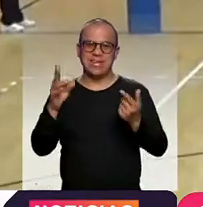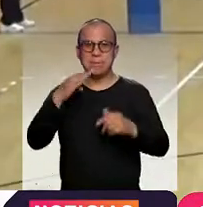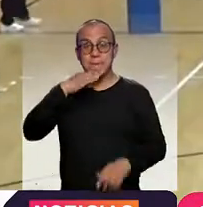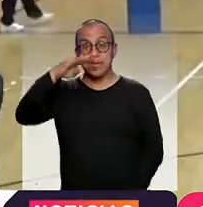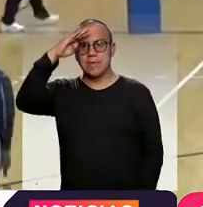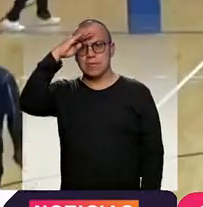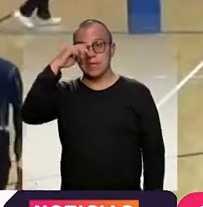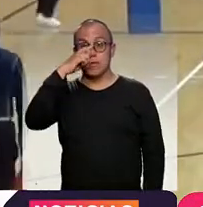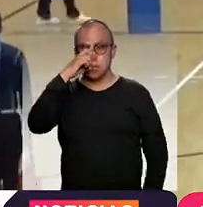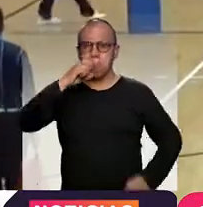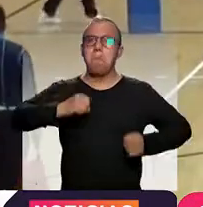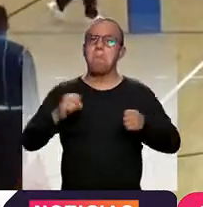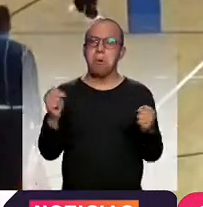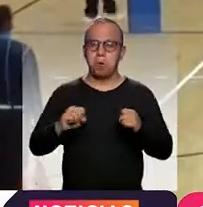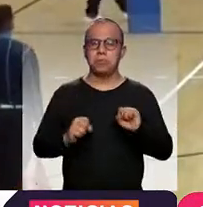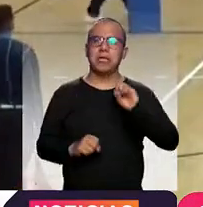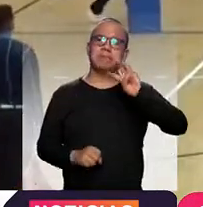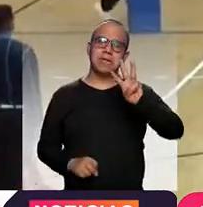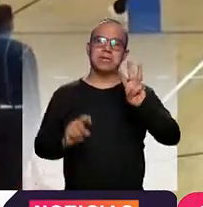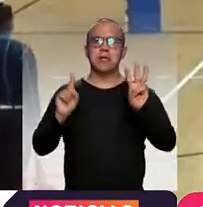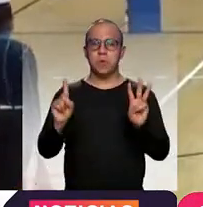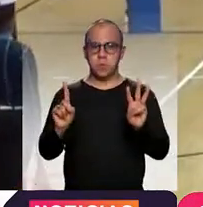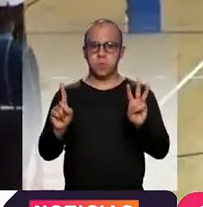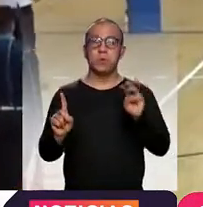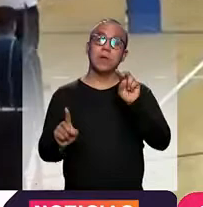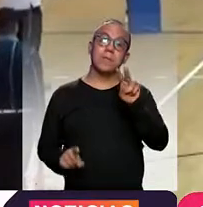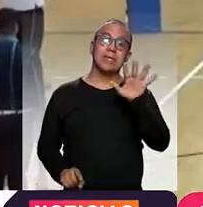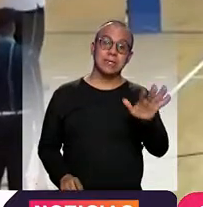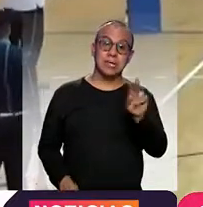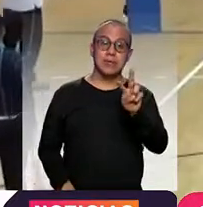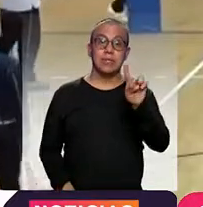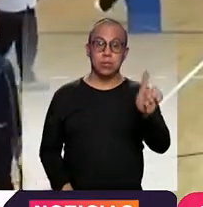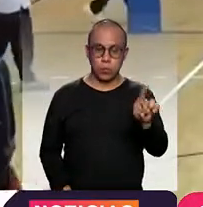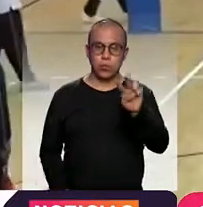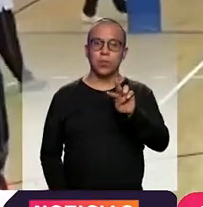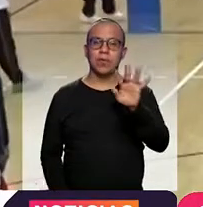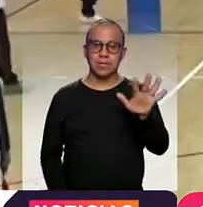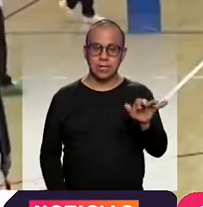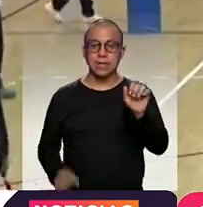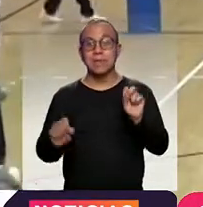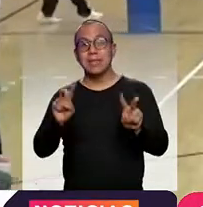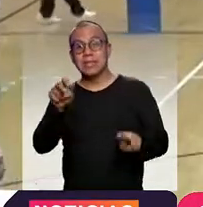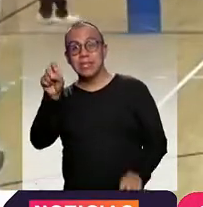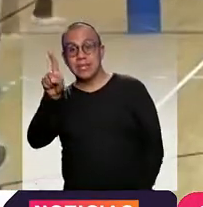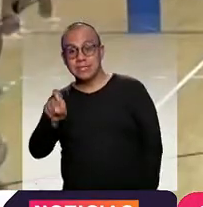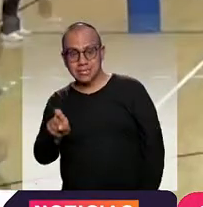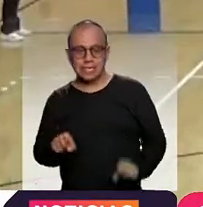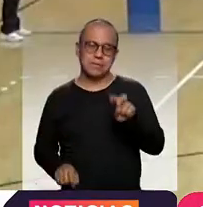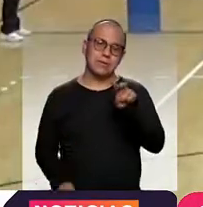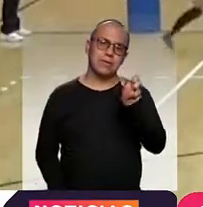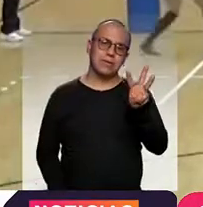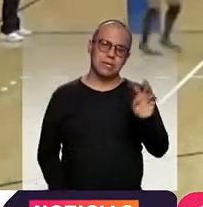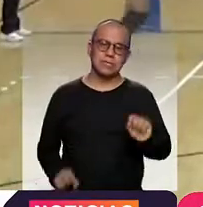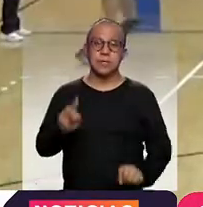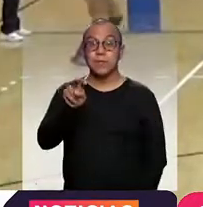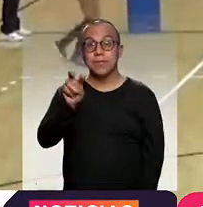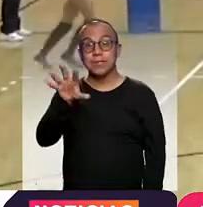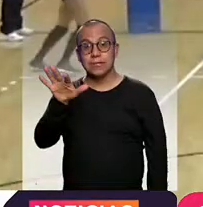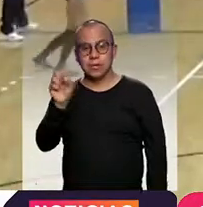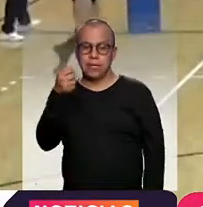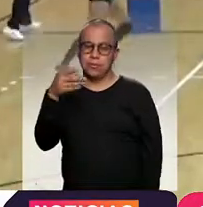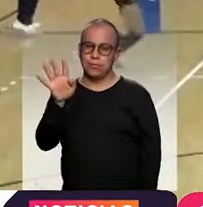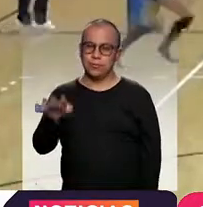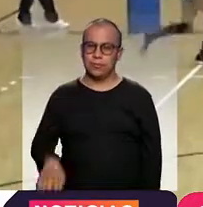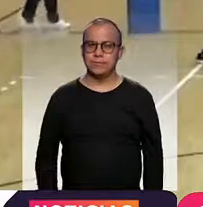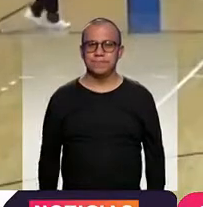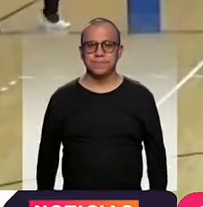Medellín. Las bogotanas cayeron 3-1 con parciales 25-21, 25-16, 20-25 y